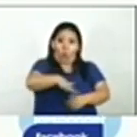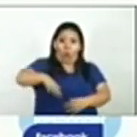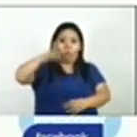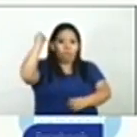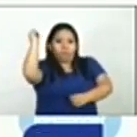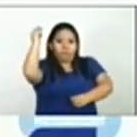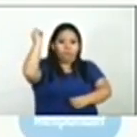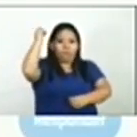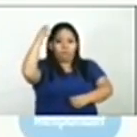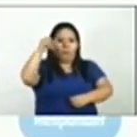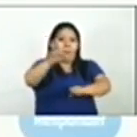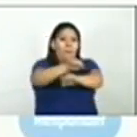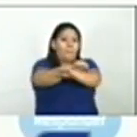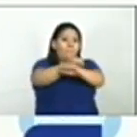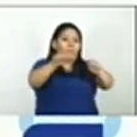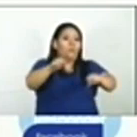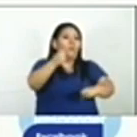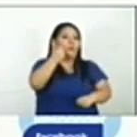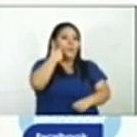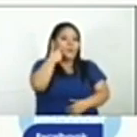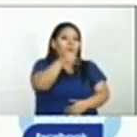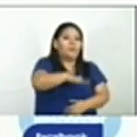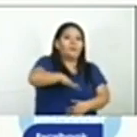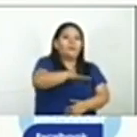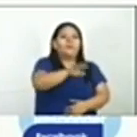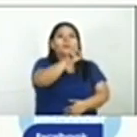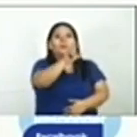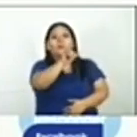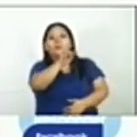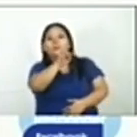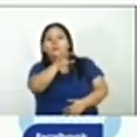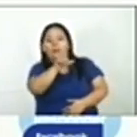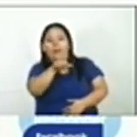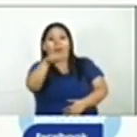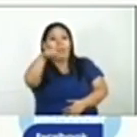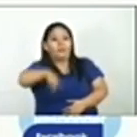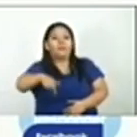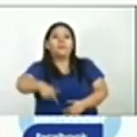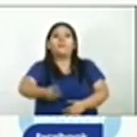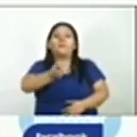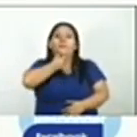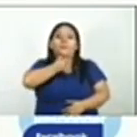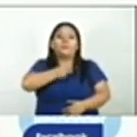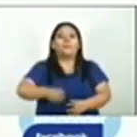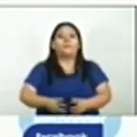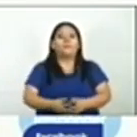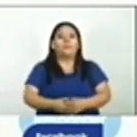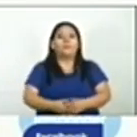discoteca. Esto en Lima, tal y como se lo comentábamos al inicio. Información en desarrollo.